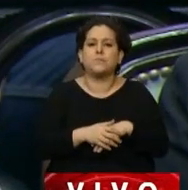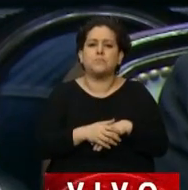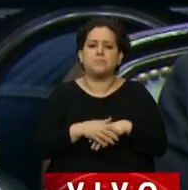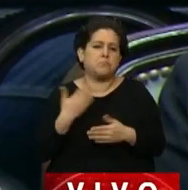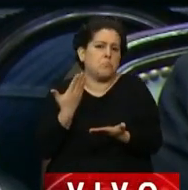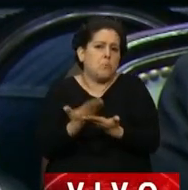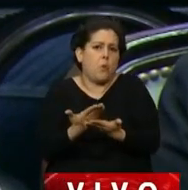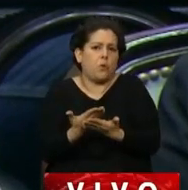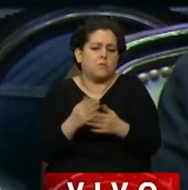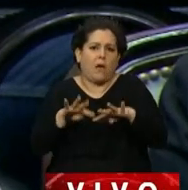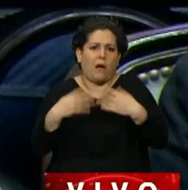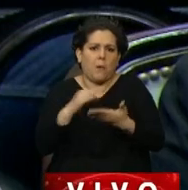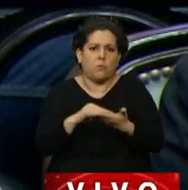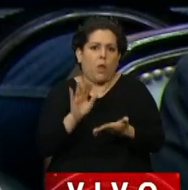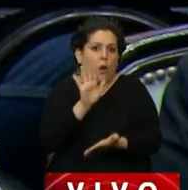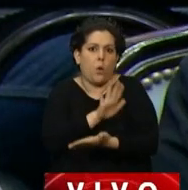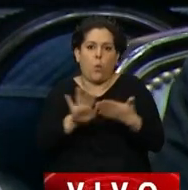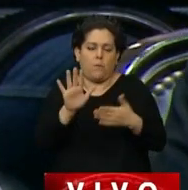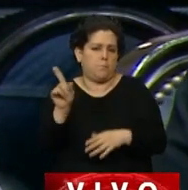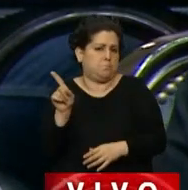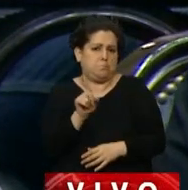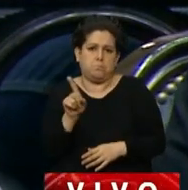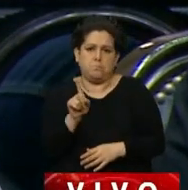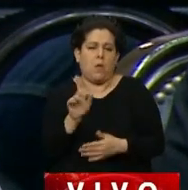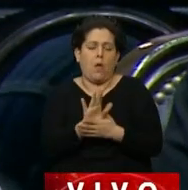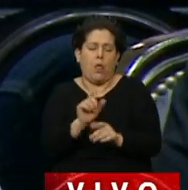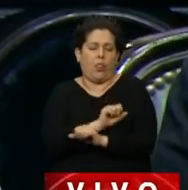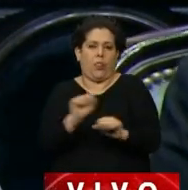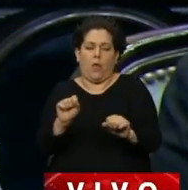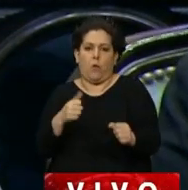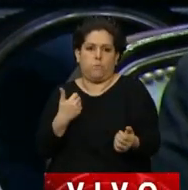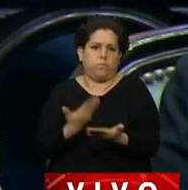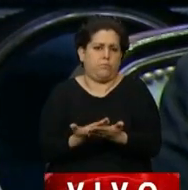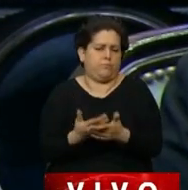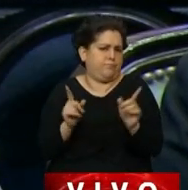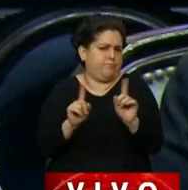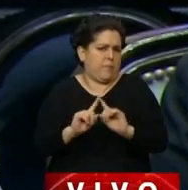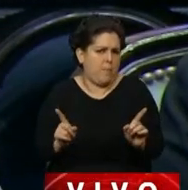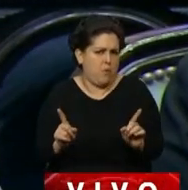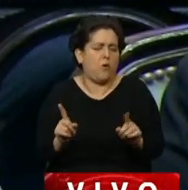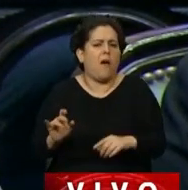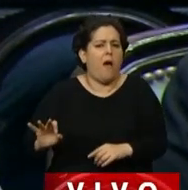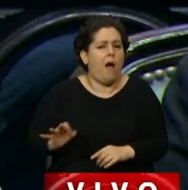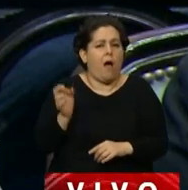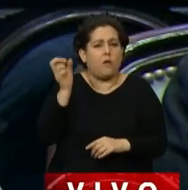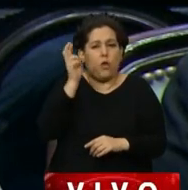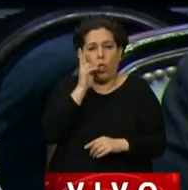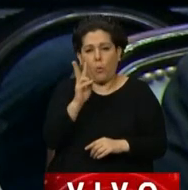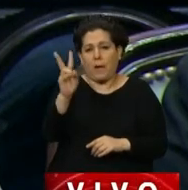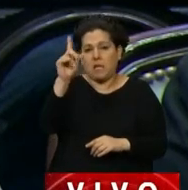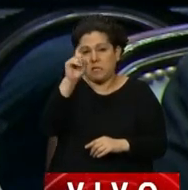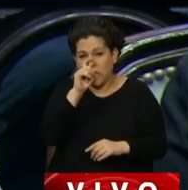iniciativa en esta Cámara no es nueva ni es improvisada. Ya desde el año